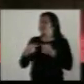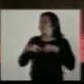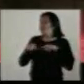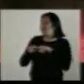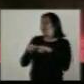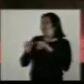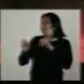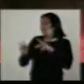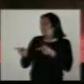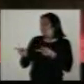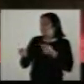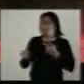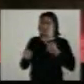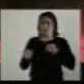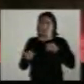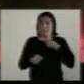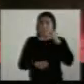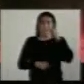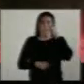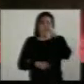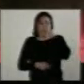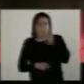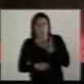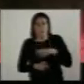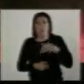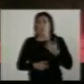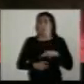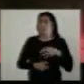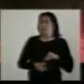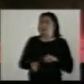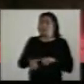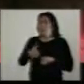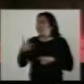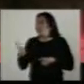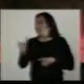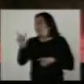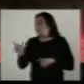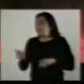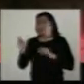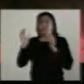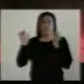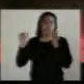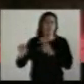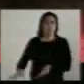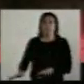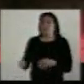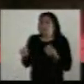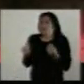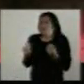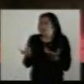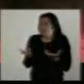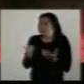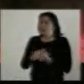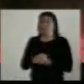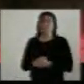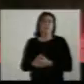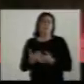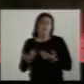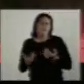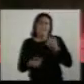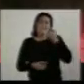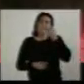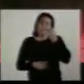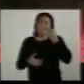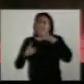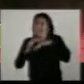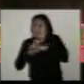oportunidades? Porque si a mí me fue tan difícil, oye, hay gente que es peor que yo todavía, ¿cómo hacemos? No, pero